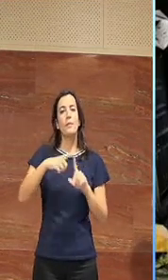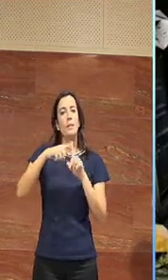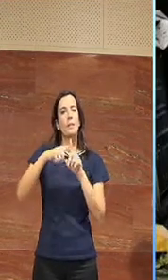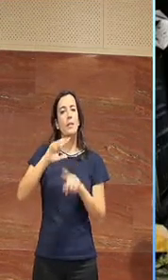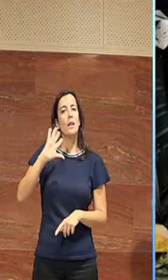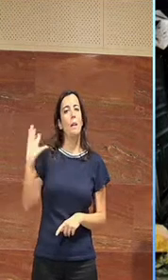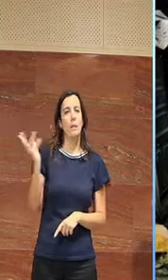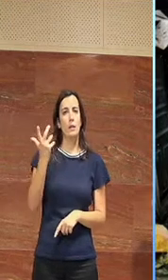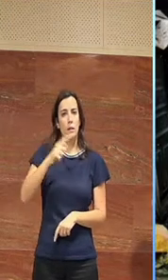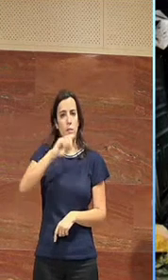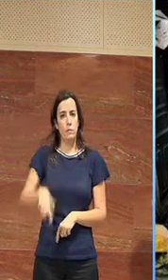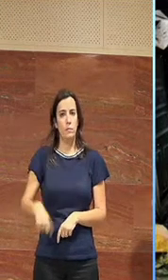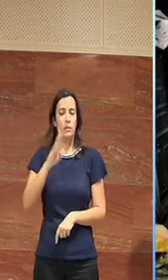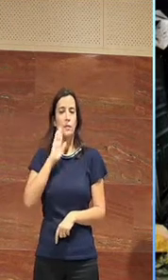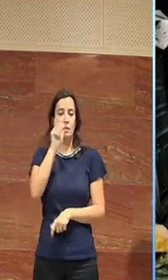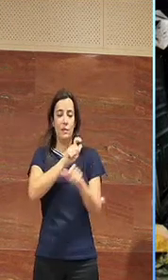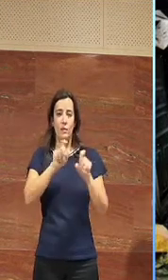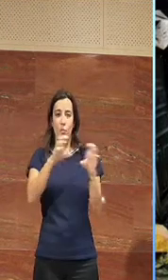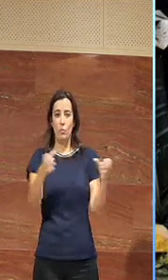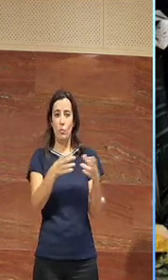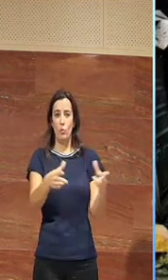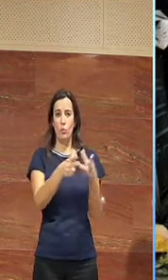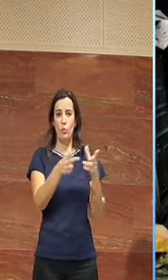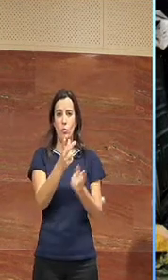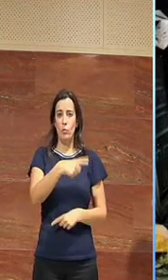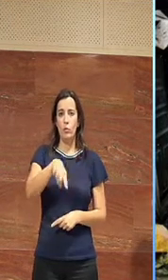ambientales que estos grupos sociales